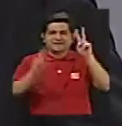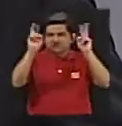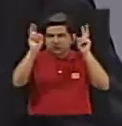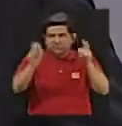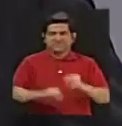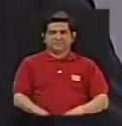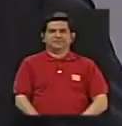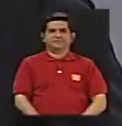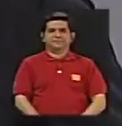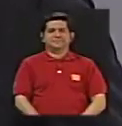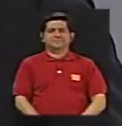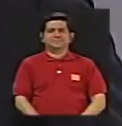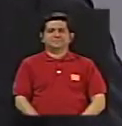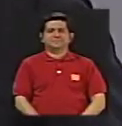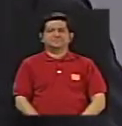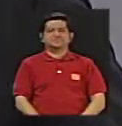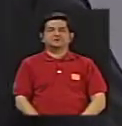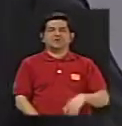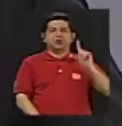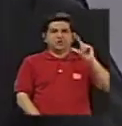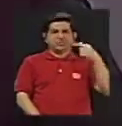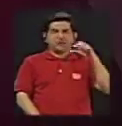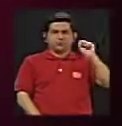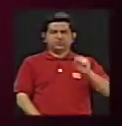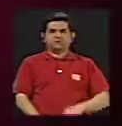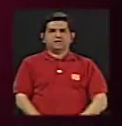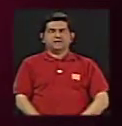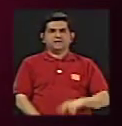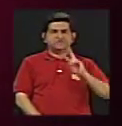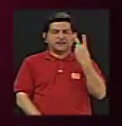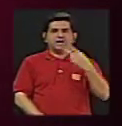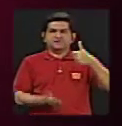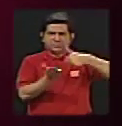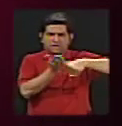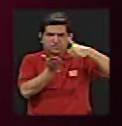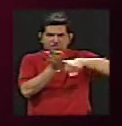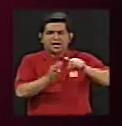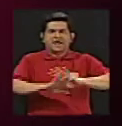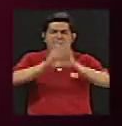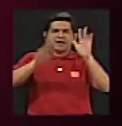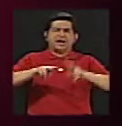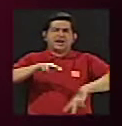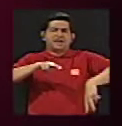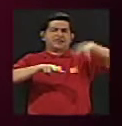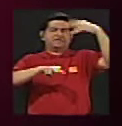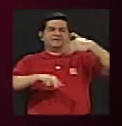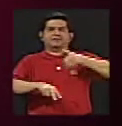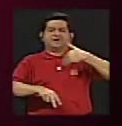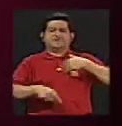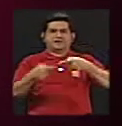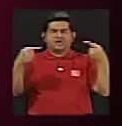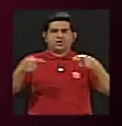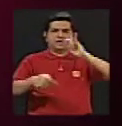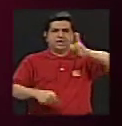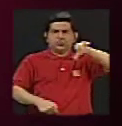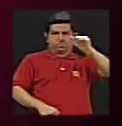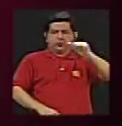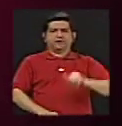temas. Solís marcha a la segunda ronda con clara ventaja sobre Johnny